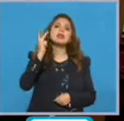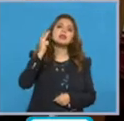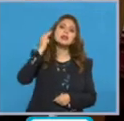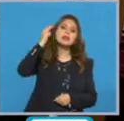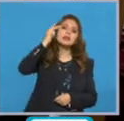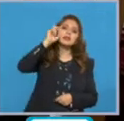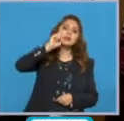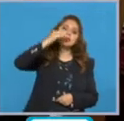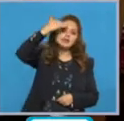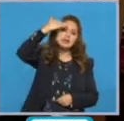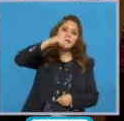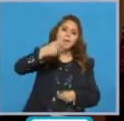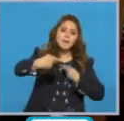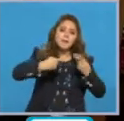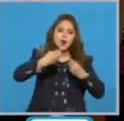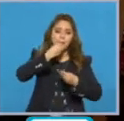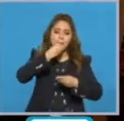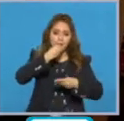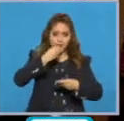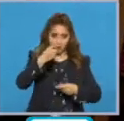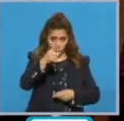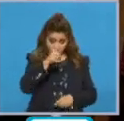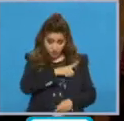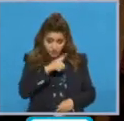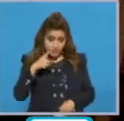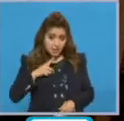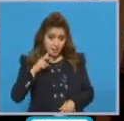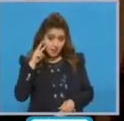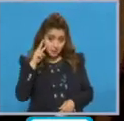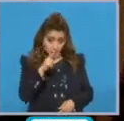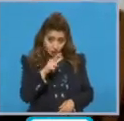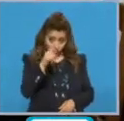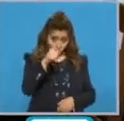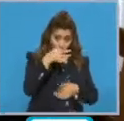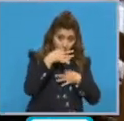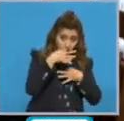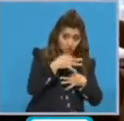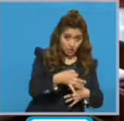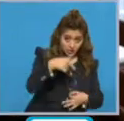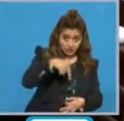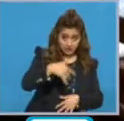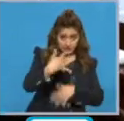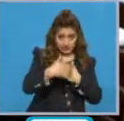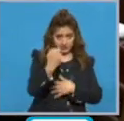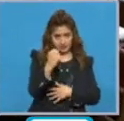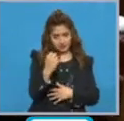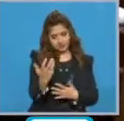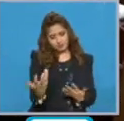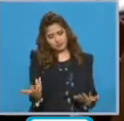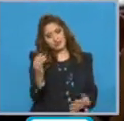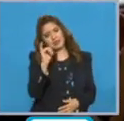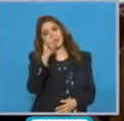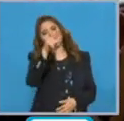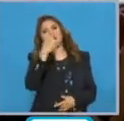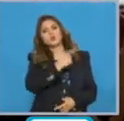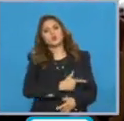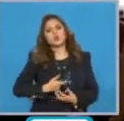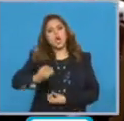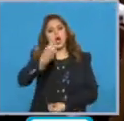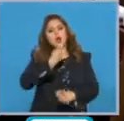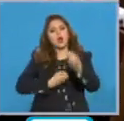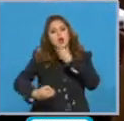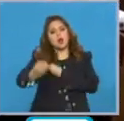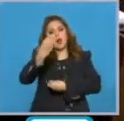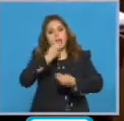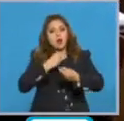del sazón. Échale un ojito. ¿No se le antojó para esta noche del 15? Sí, usted es bien tragón, tío Alberto. No le